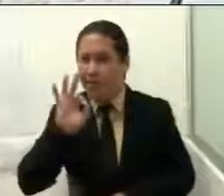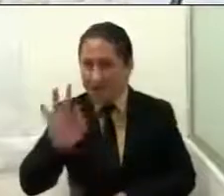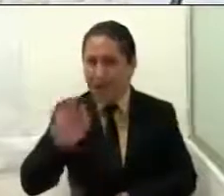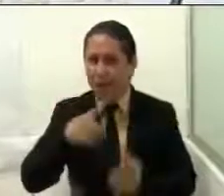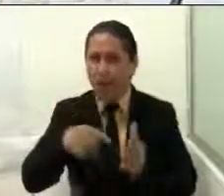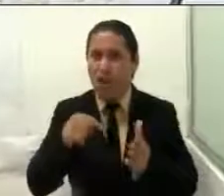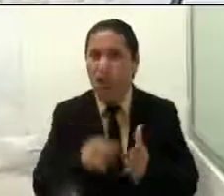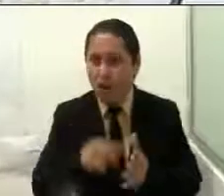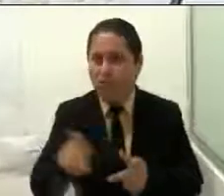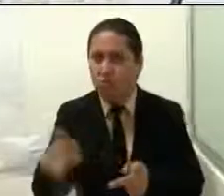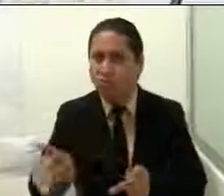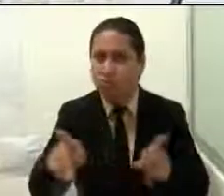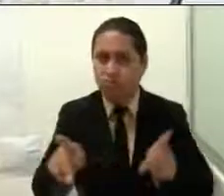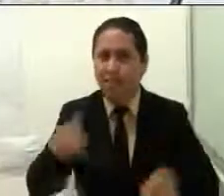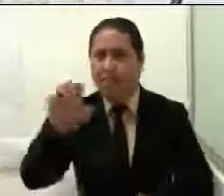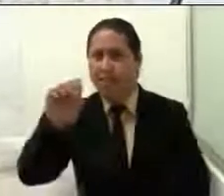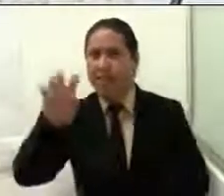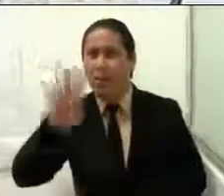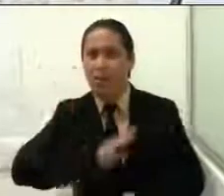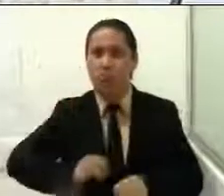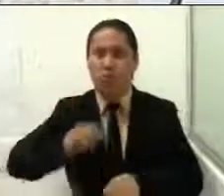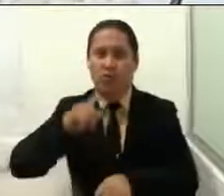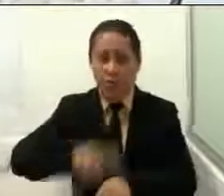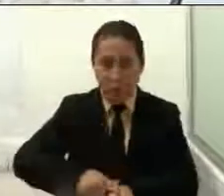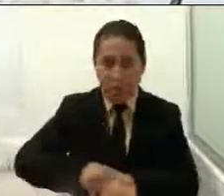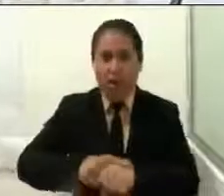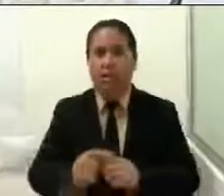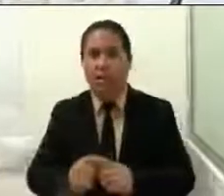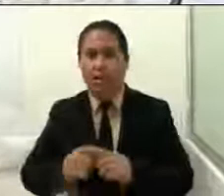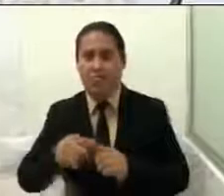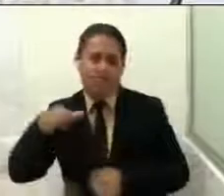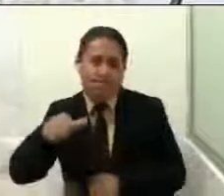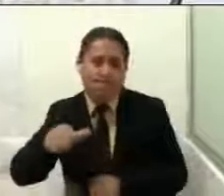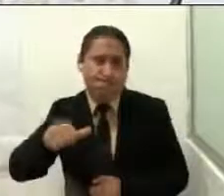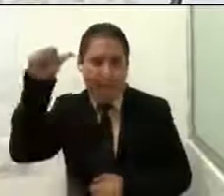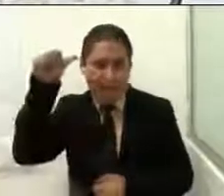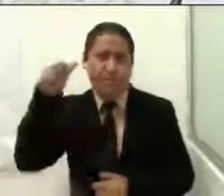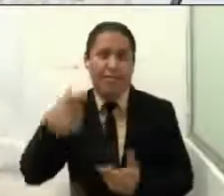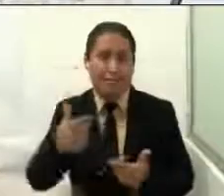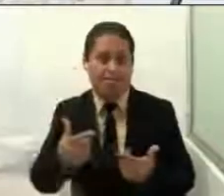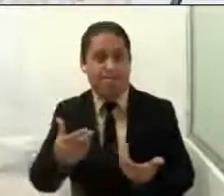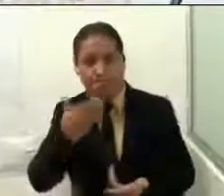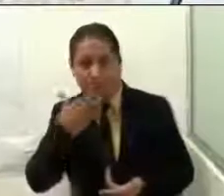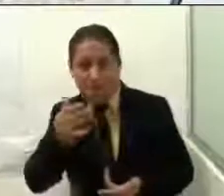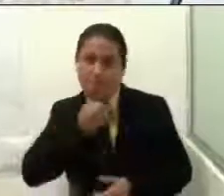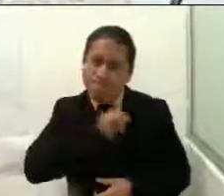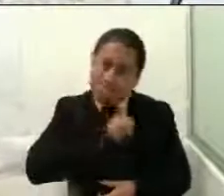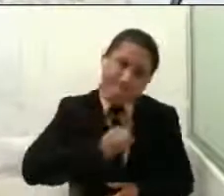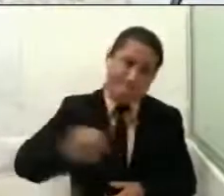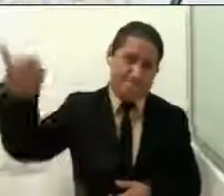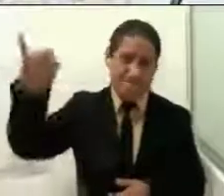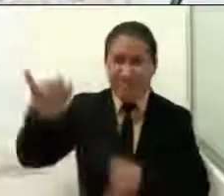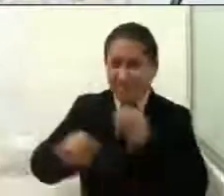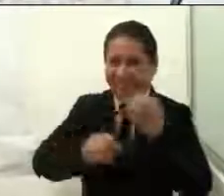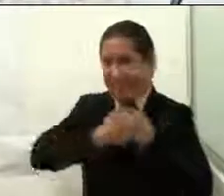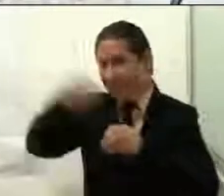de 64 municipios con alta y muy alto grado de marginación conforme a